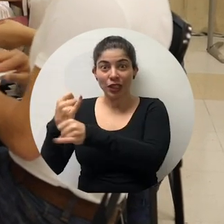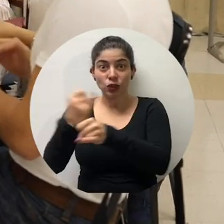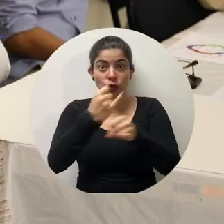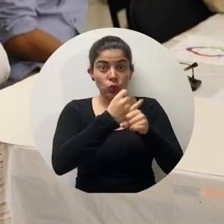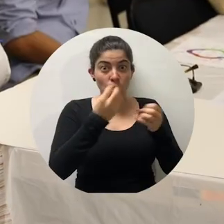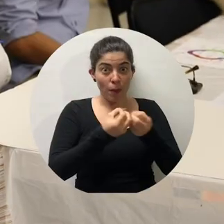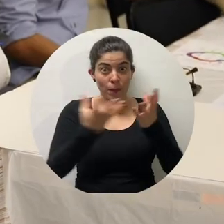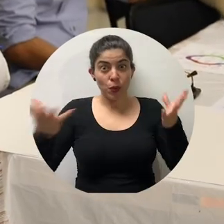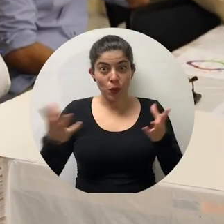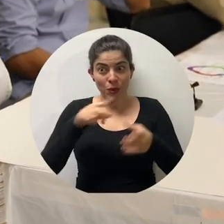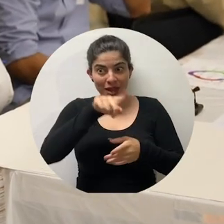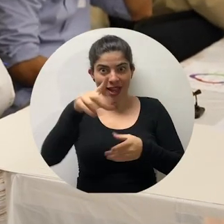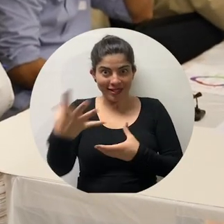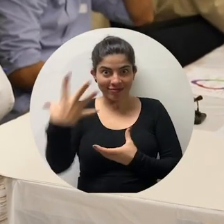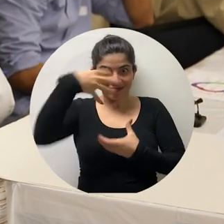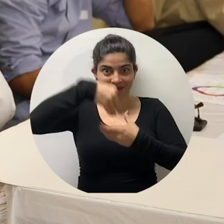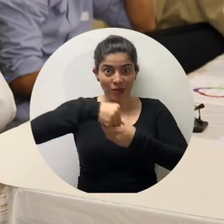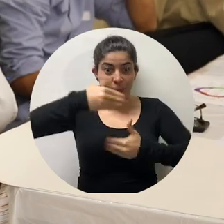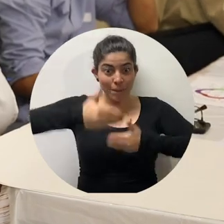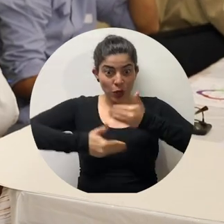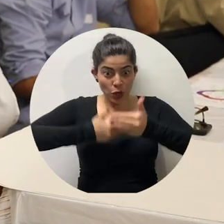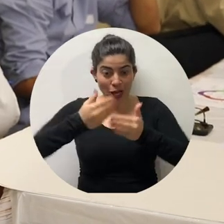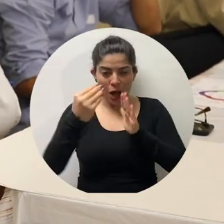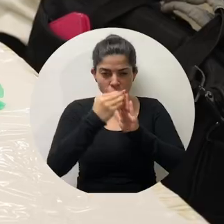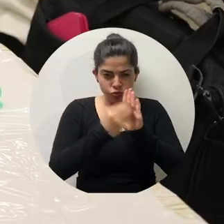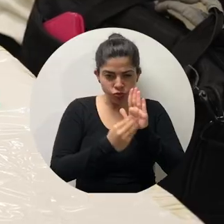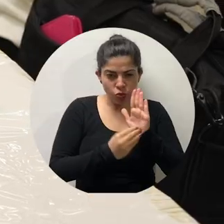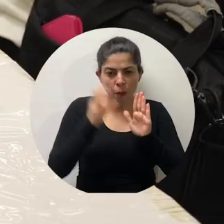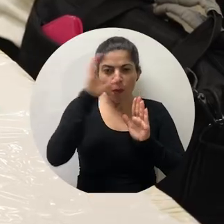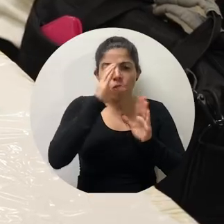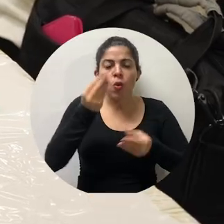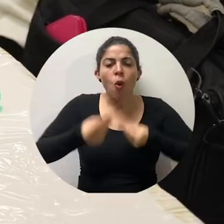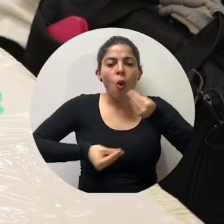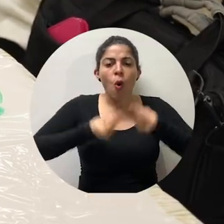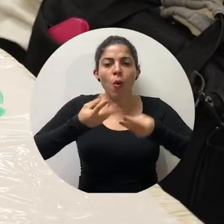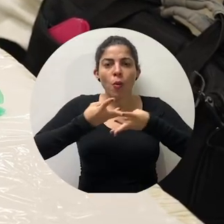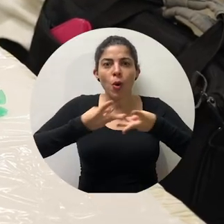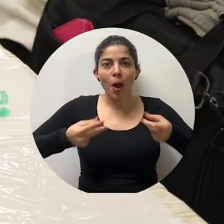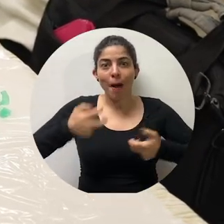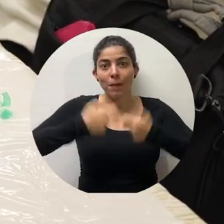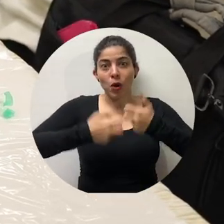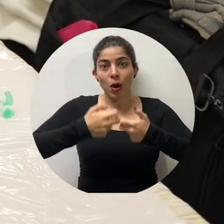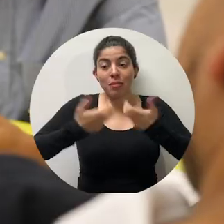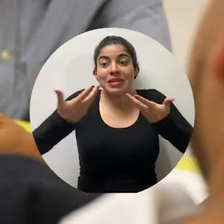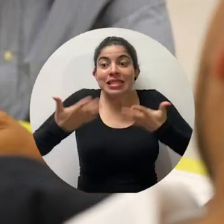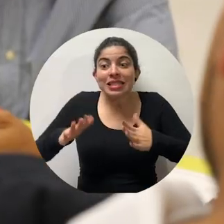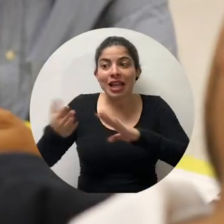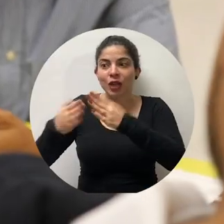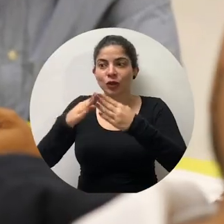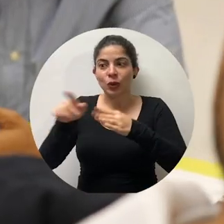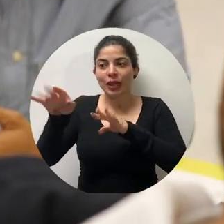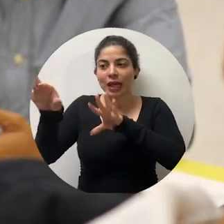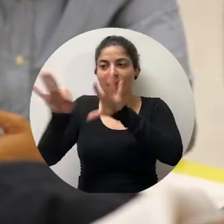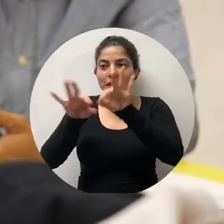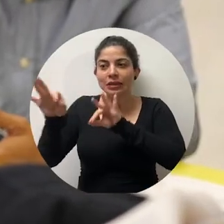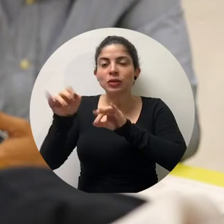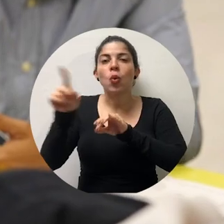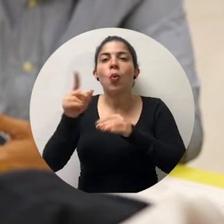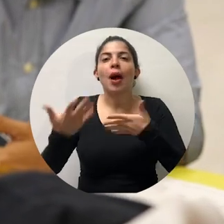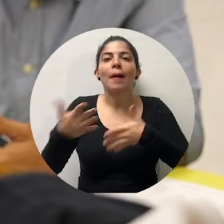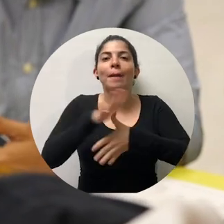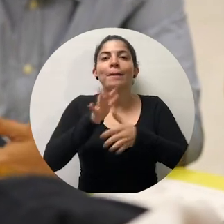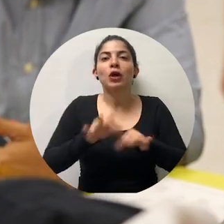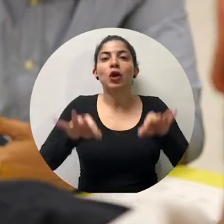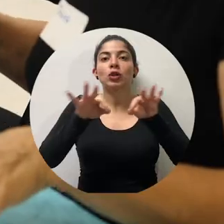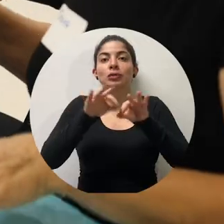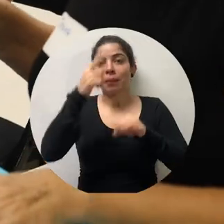instituciones públicas que están involucradas en este proceso para resolver los problemas que ya la ciudadanía priorizó, decidió que